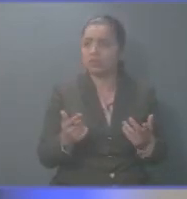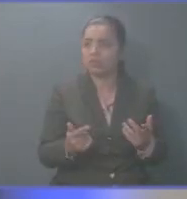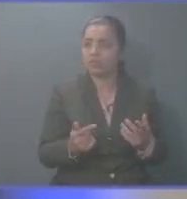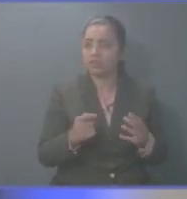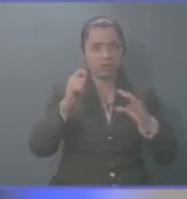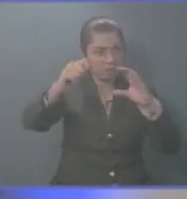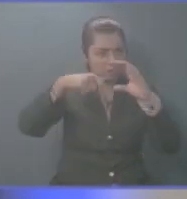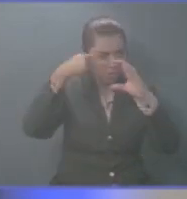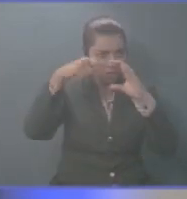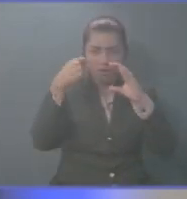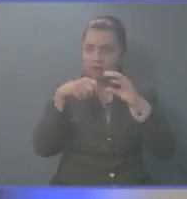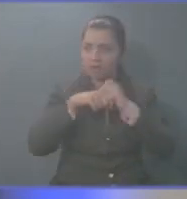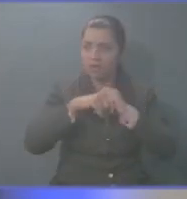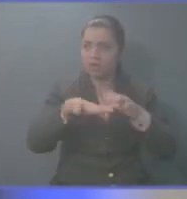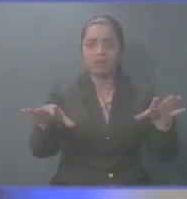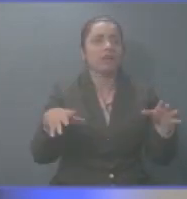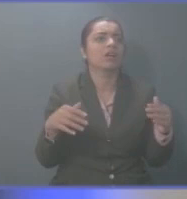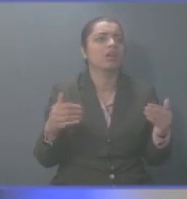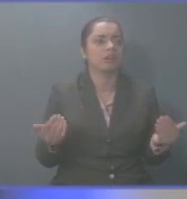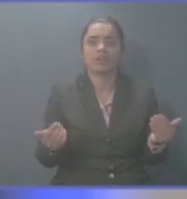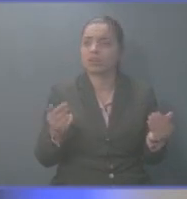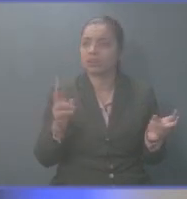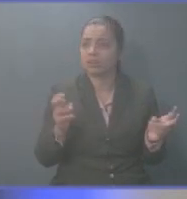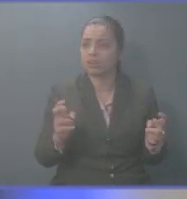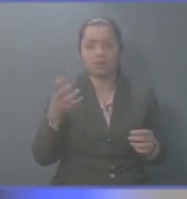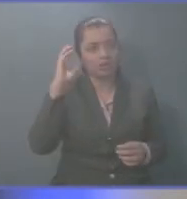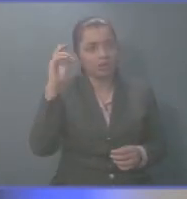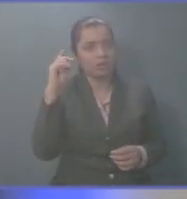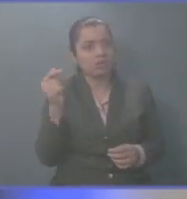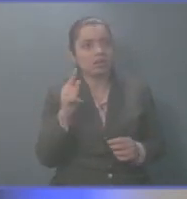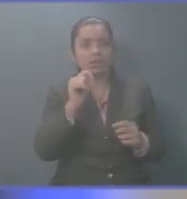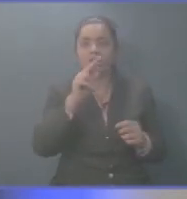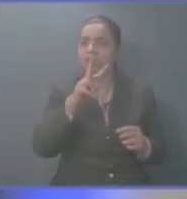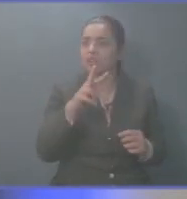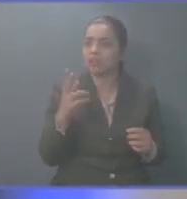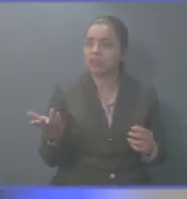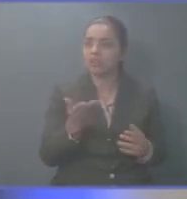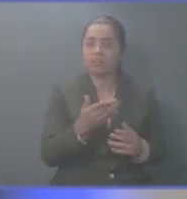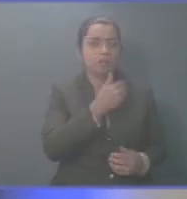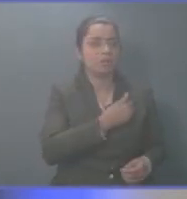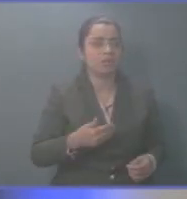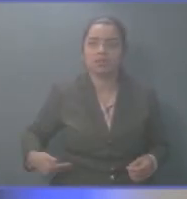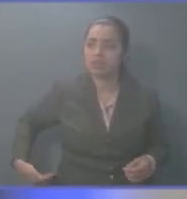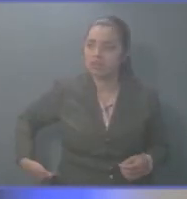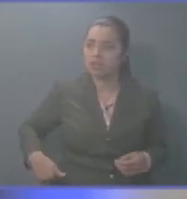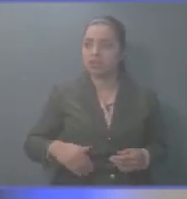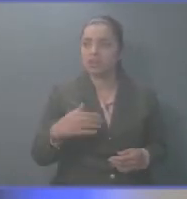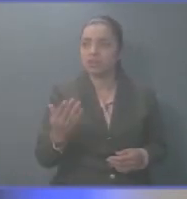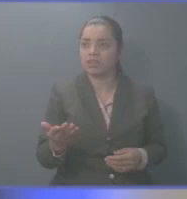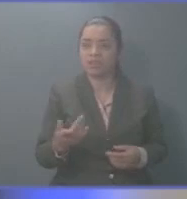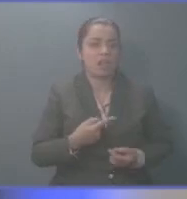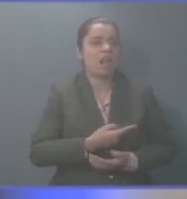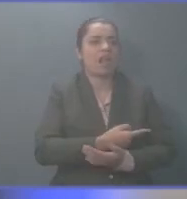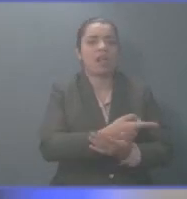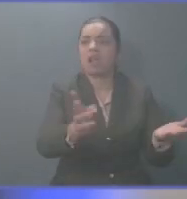minutos 55 segundos que ha comenzado a circular y a pautarse en radio y en televisión, en el cual el presidente